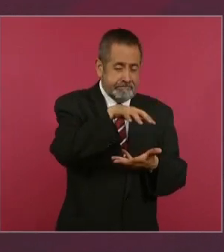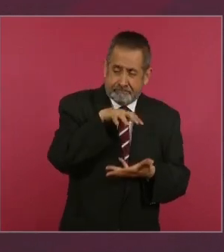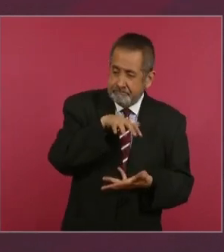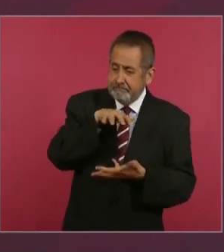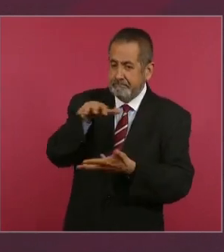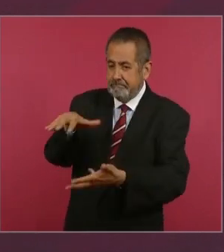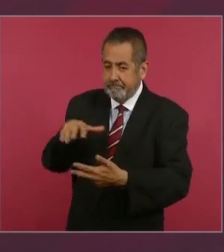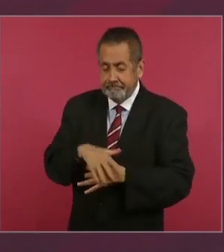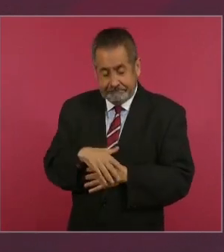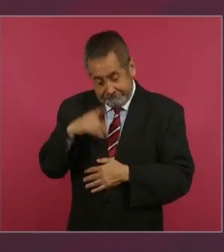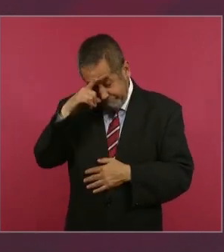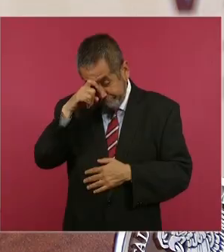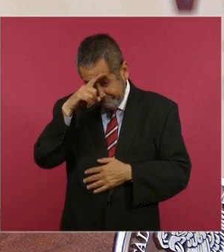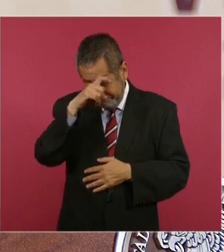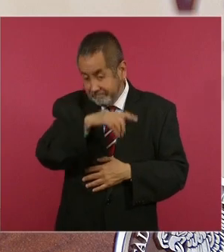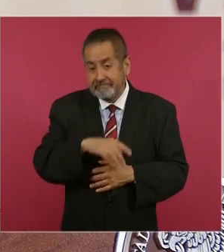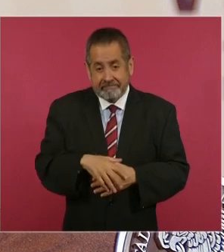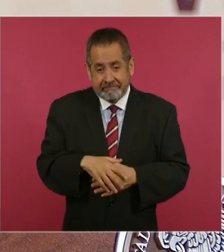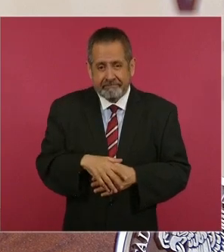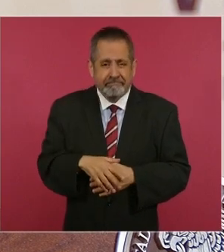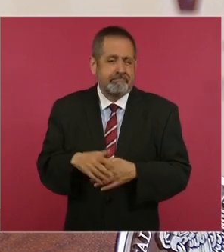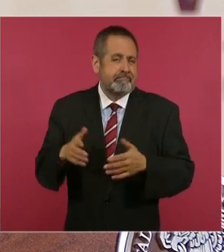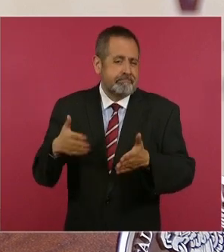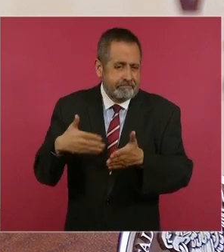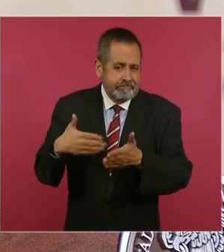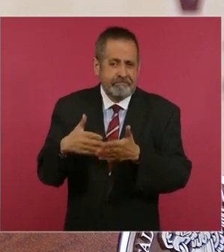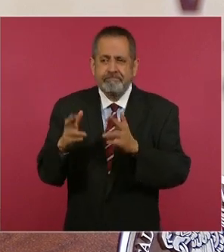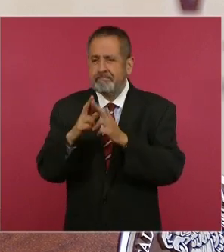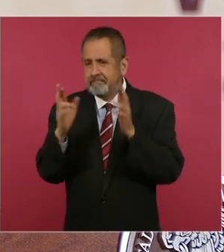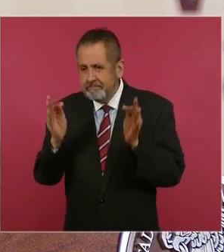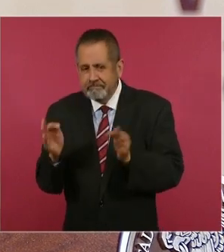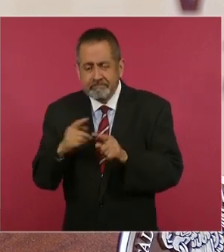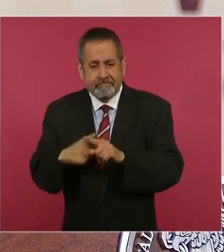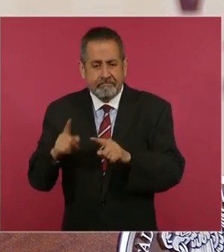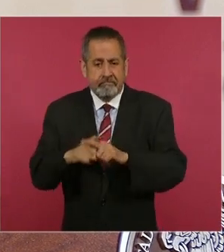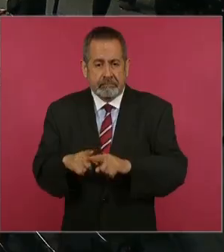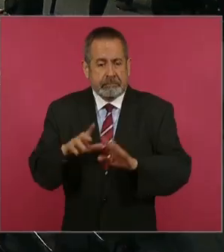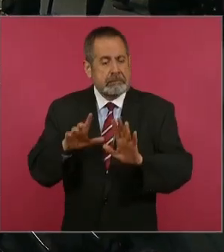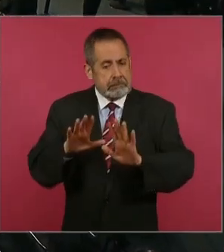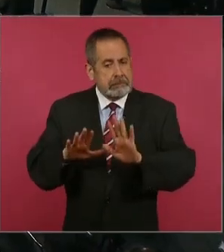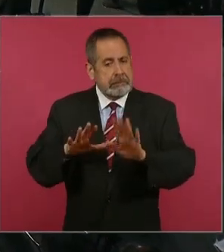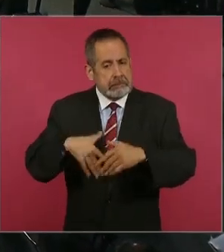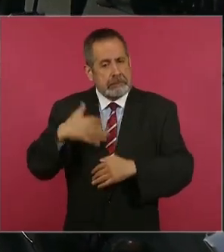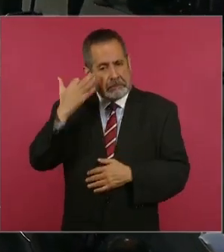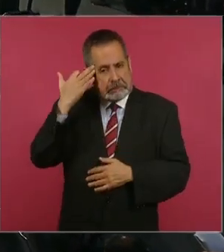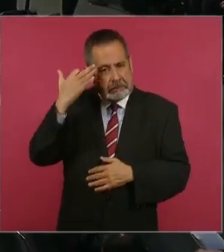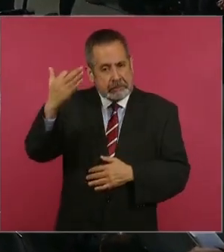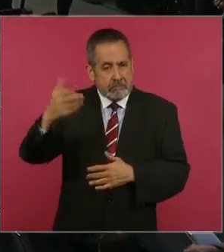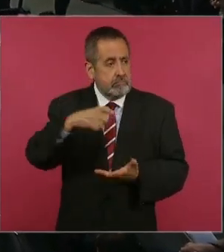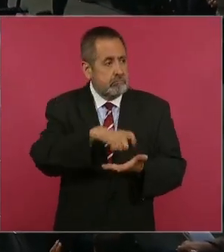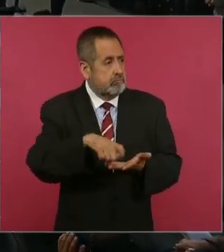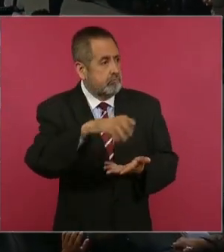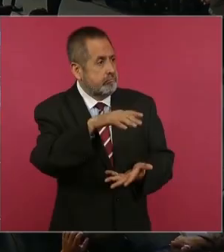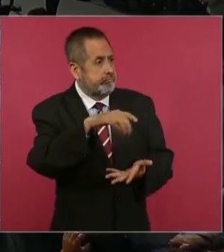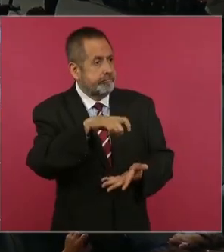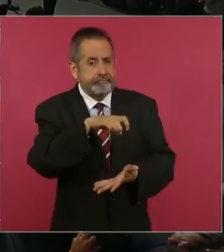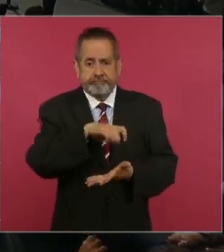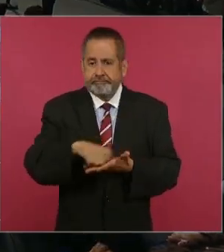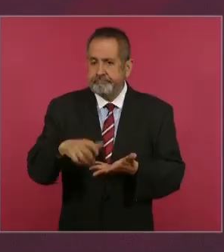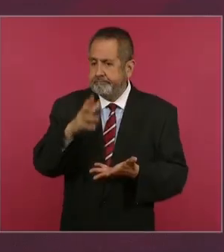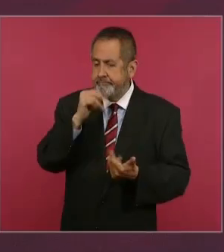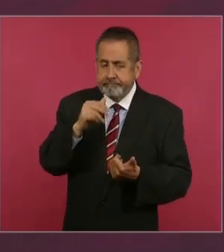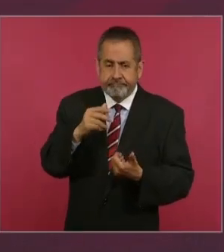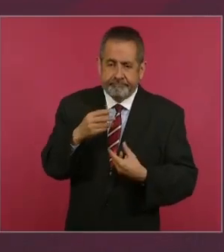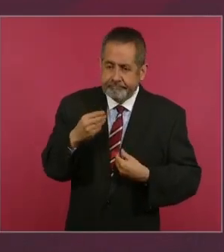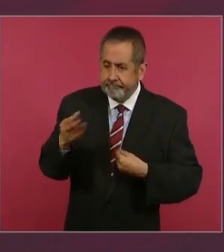los electrodomésticos Entonces nos llevó tiempo conseguir